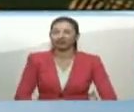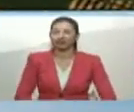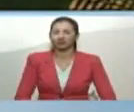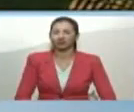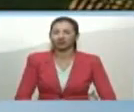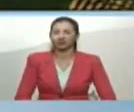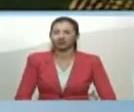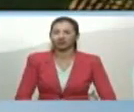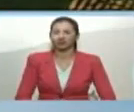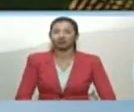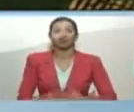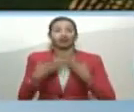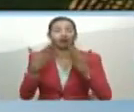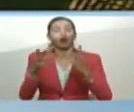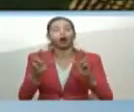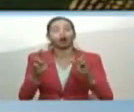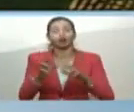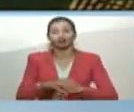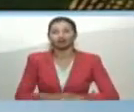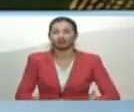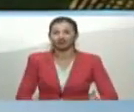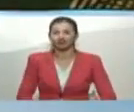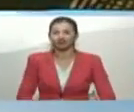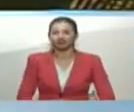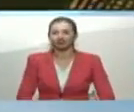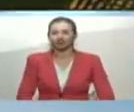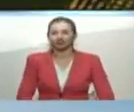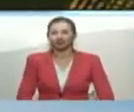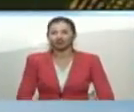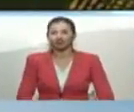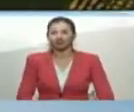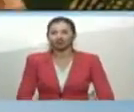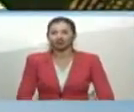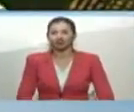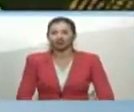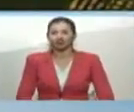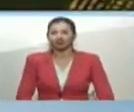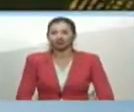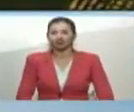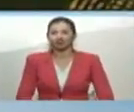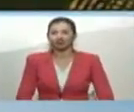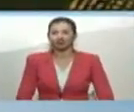Ahí se los regalé, ojalá salga. Ayúdame por aquí, Escalonator.